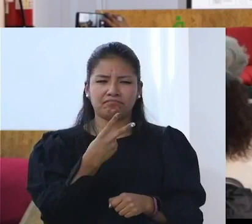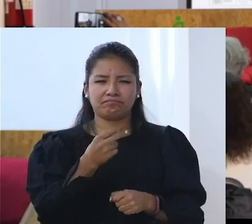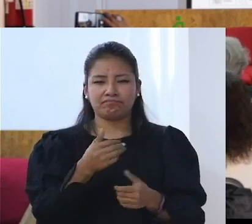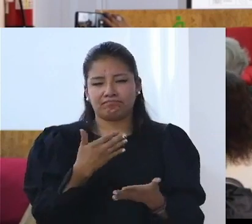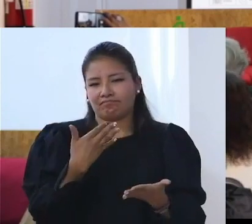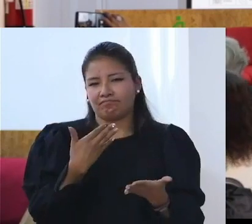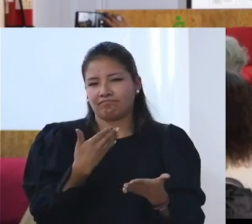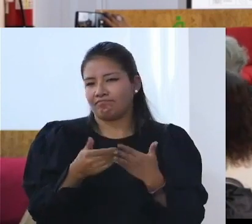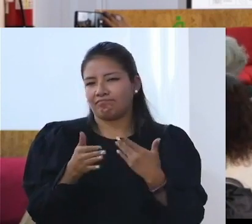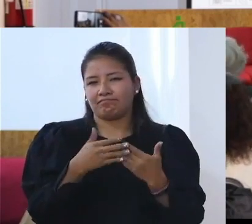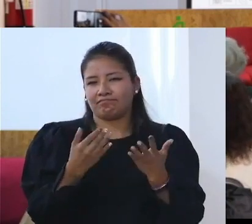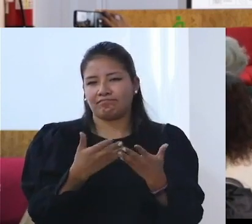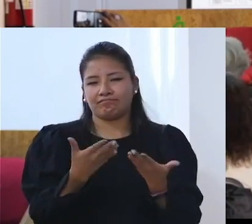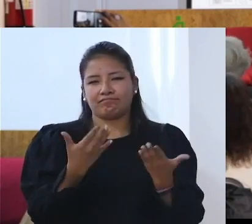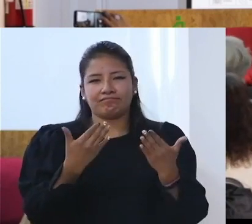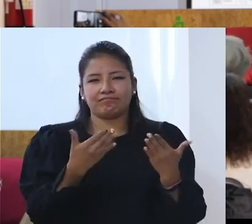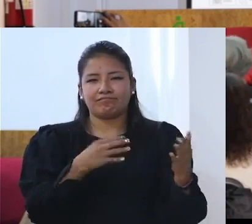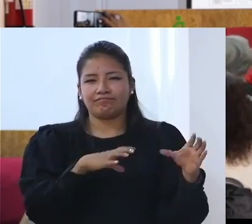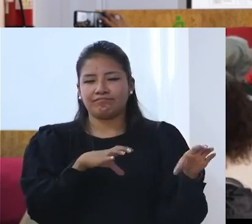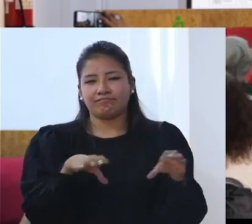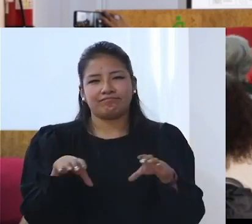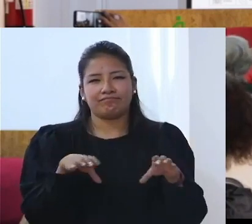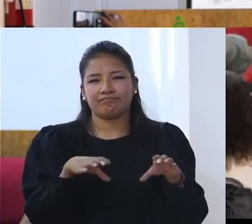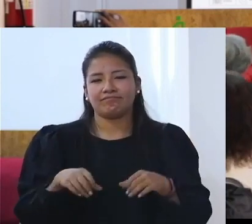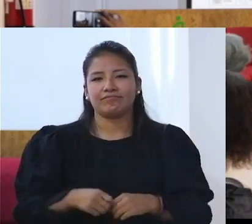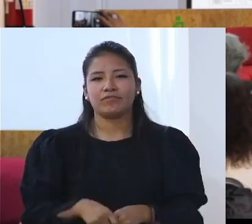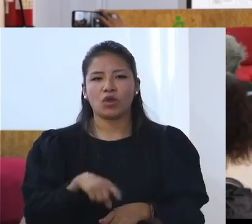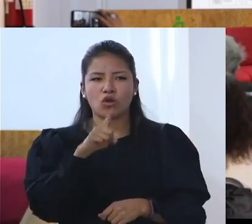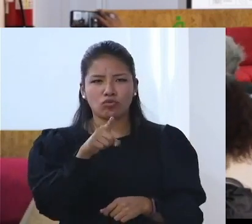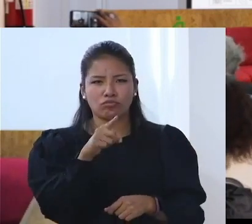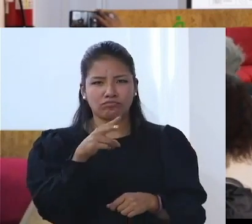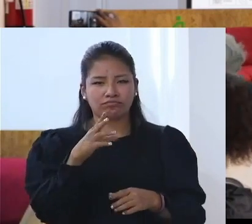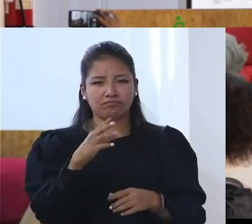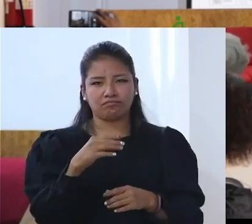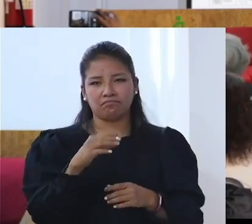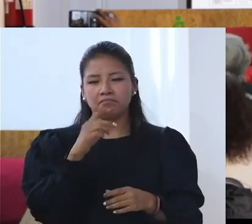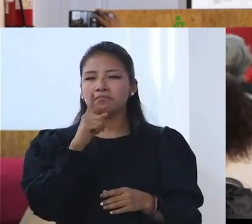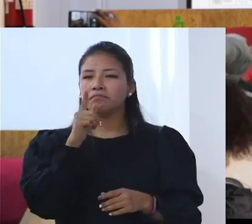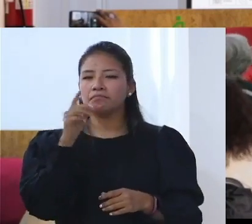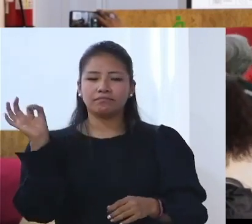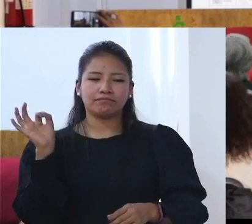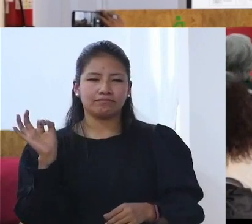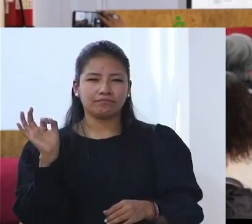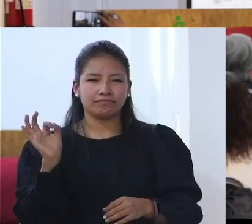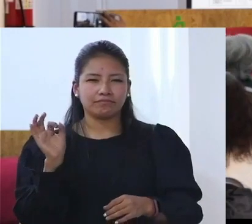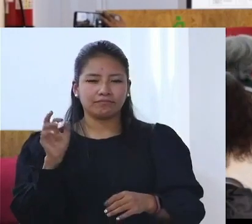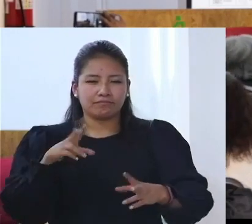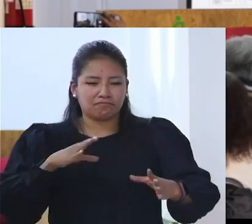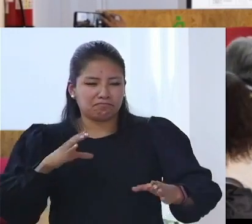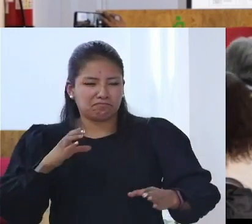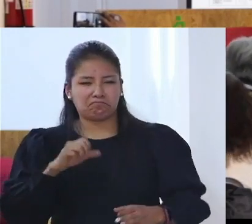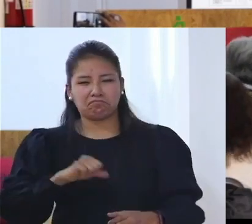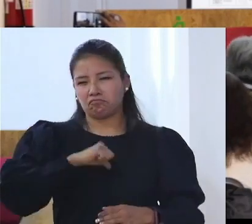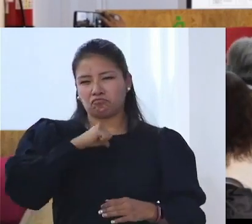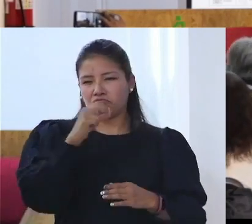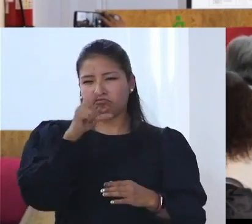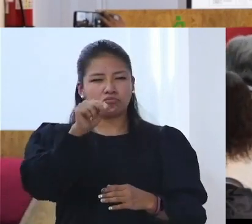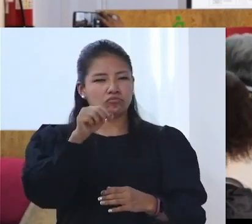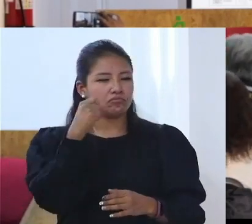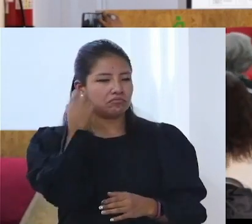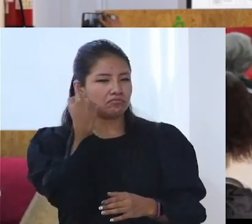así lo quieres que puedo yo hacer tu vanidad no te deja